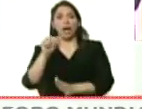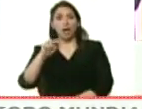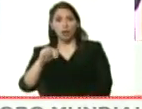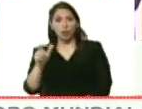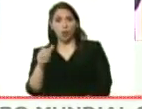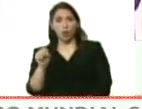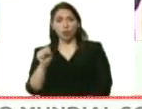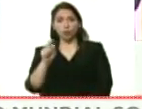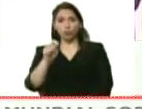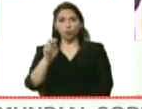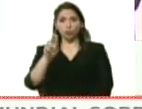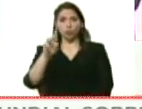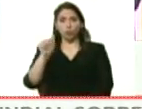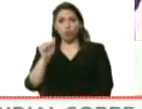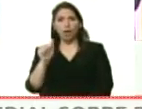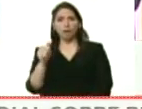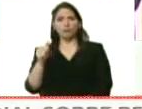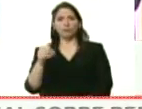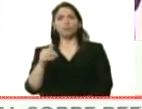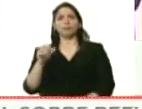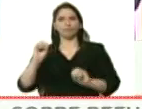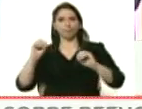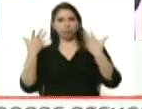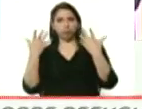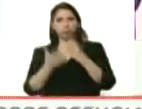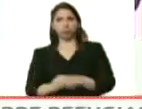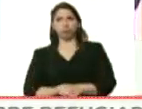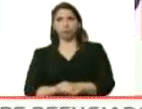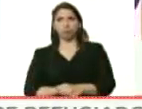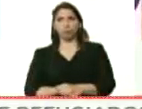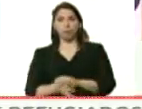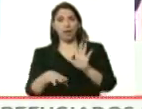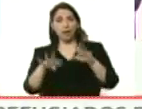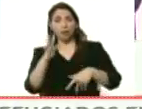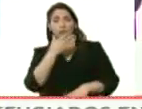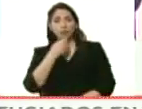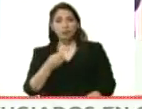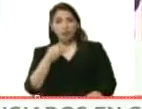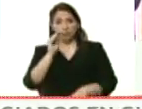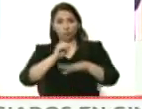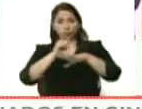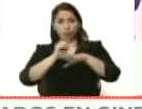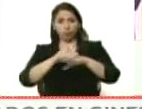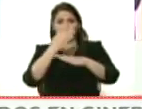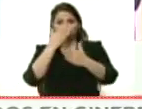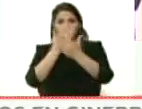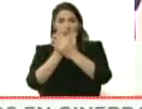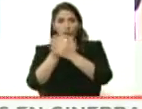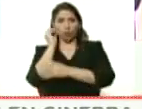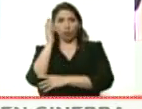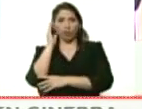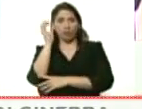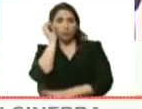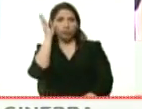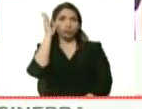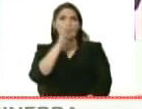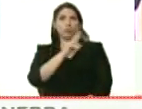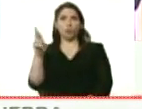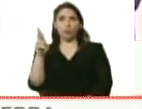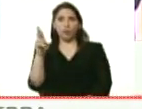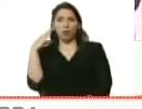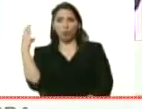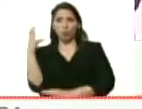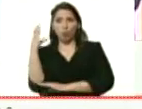donde se la acoge triunfalmente. El 14 de diciembre solicita ante este Congreso la creación de la República de